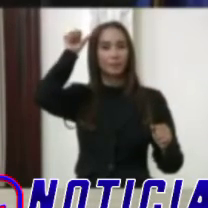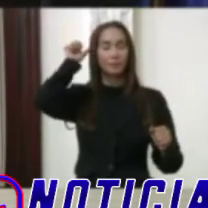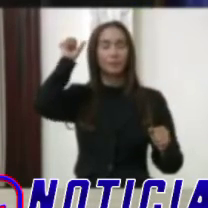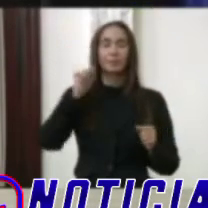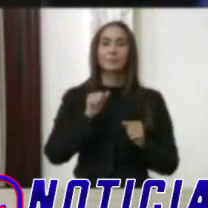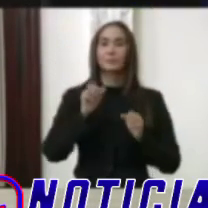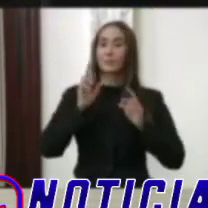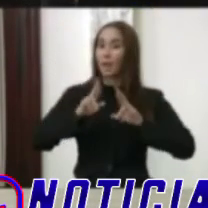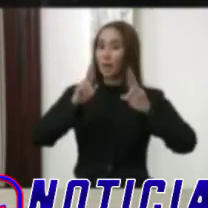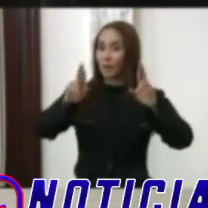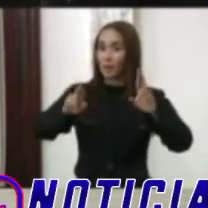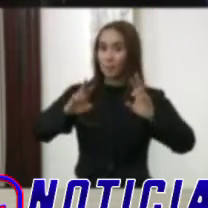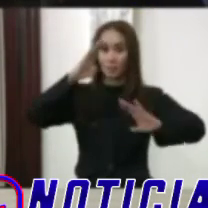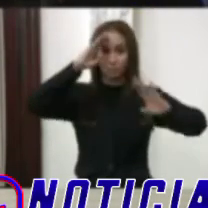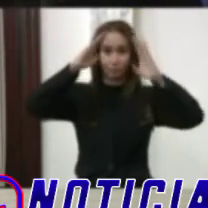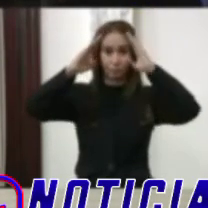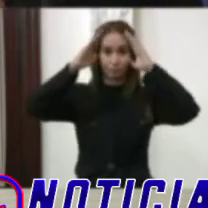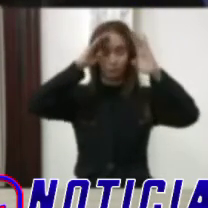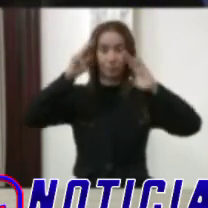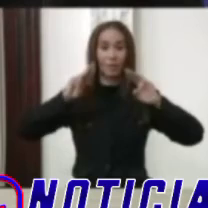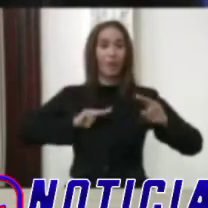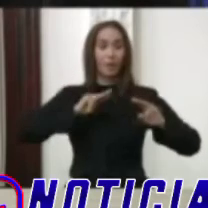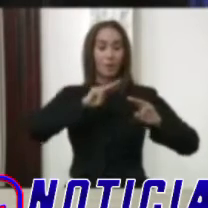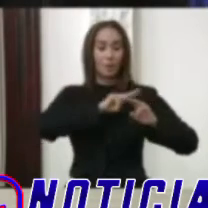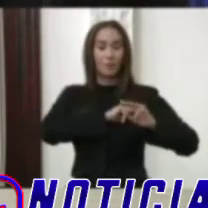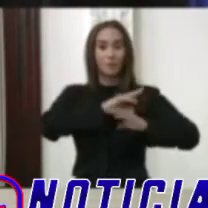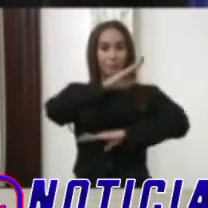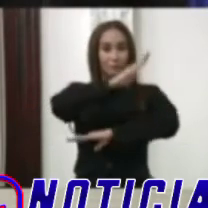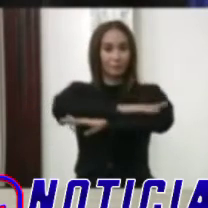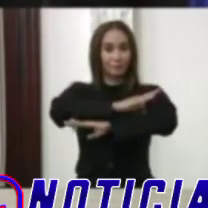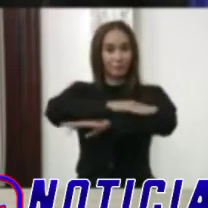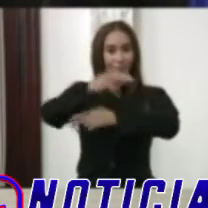Inmediatamente procedemos a saludar a los miembros de nuestra mesa de honor.